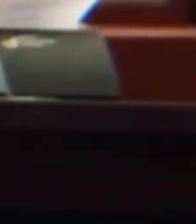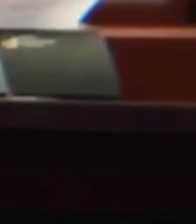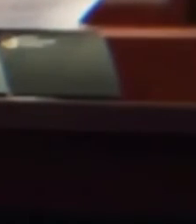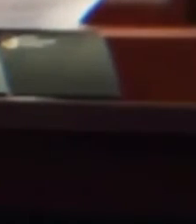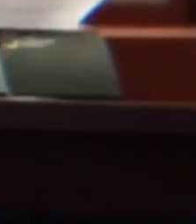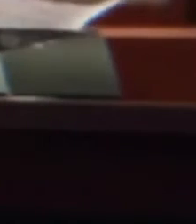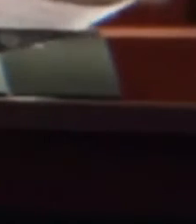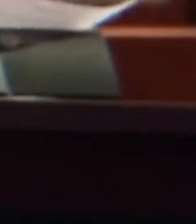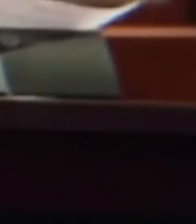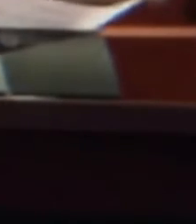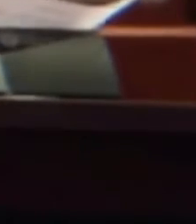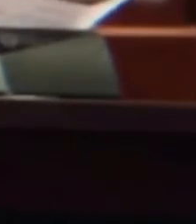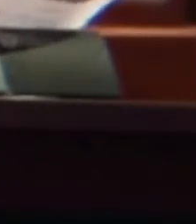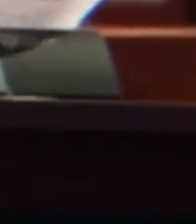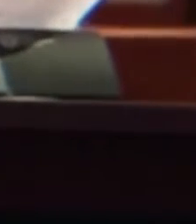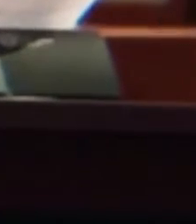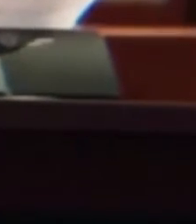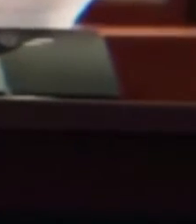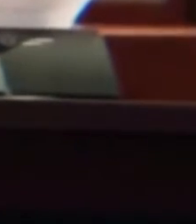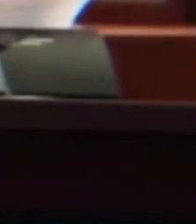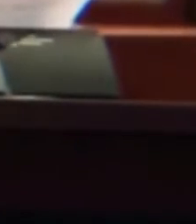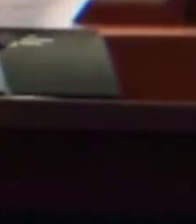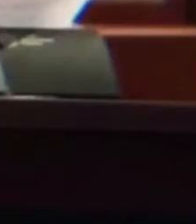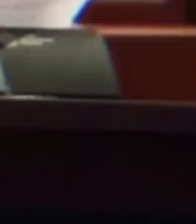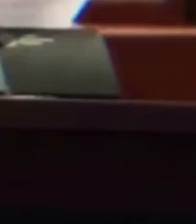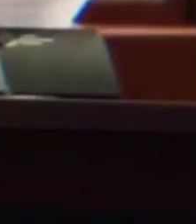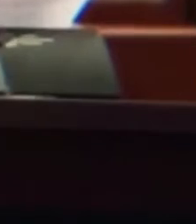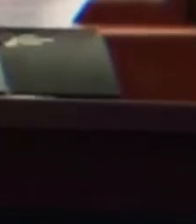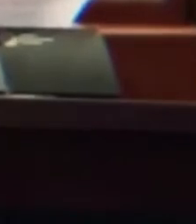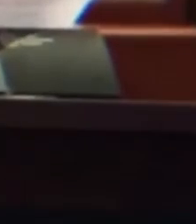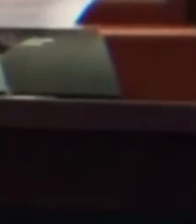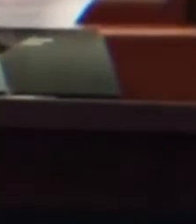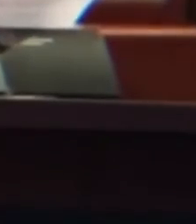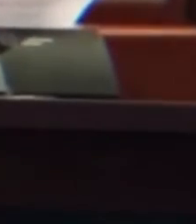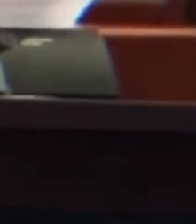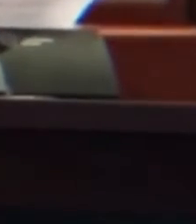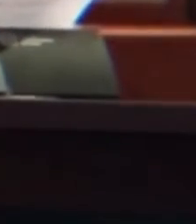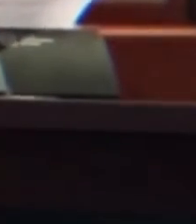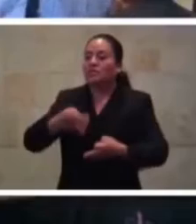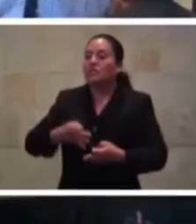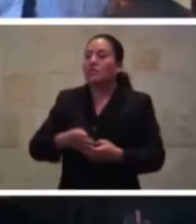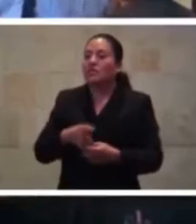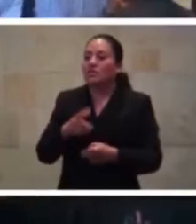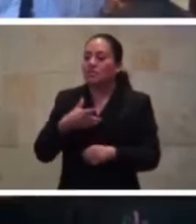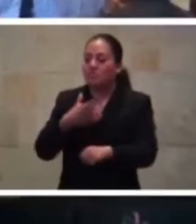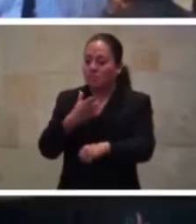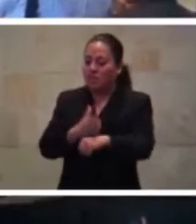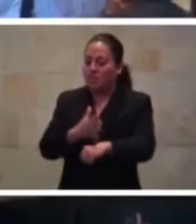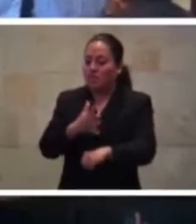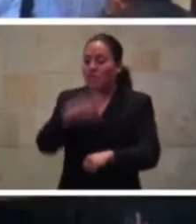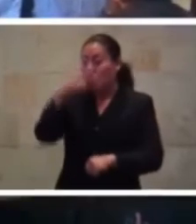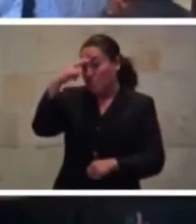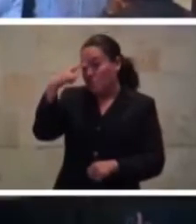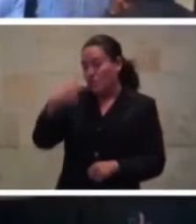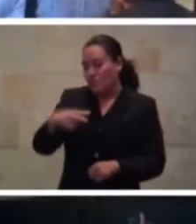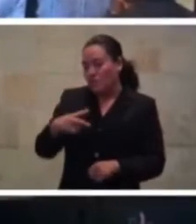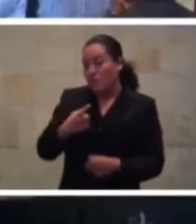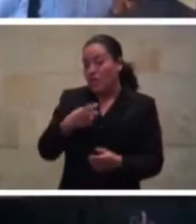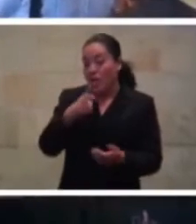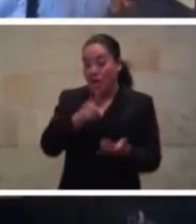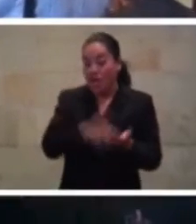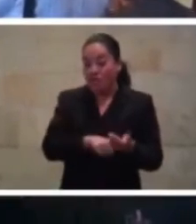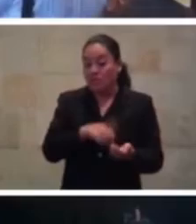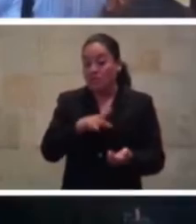de Oaxaca es de castigar con hasta 6 años de prisión a quien violente el personal médico. Reforma que busca proteger desde trabajadores